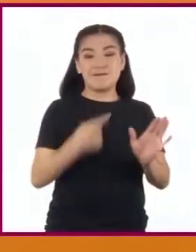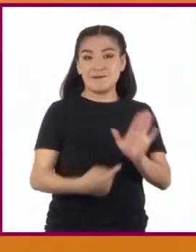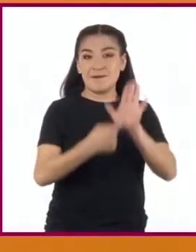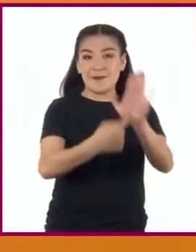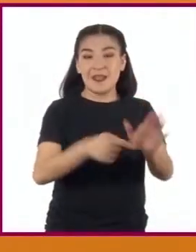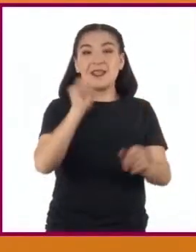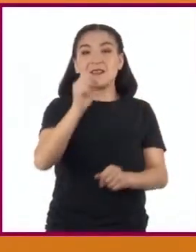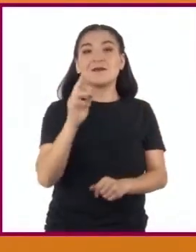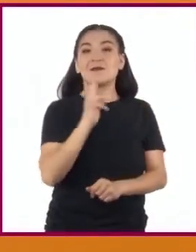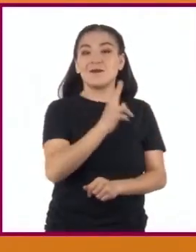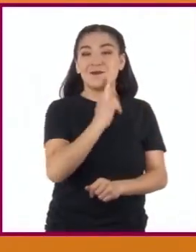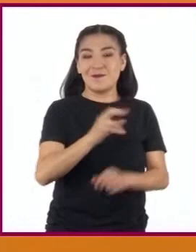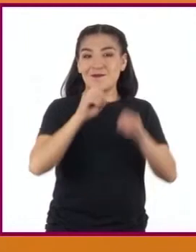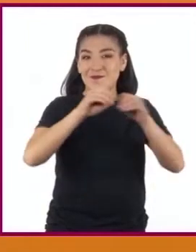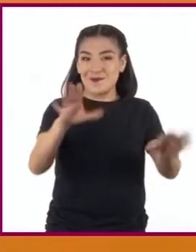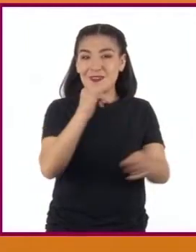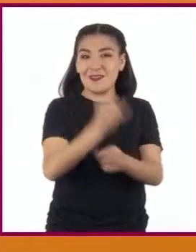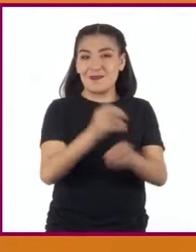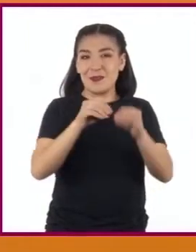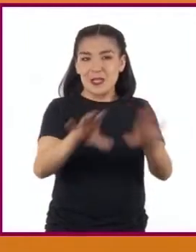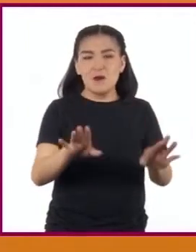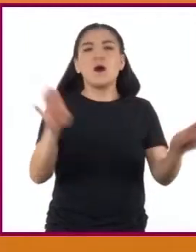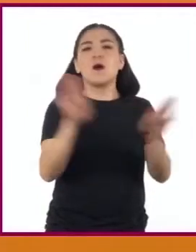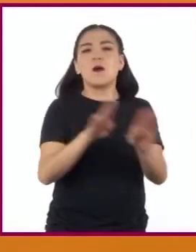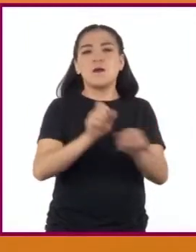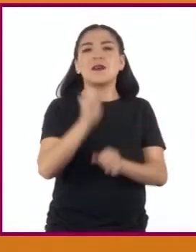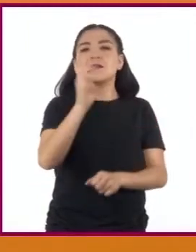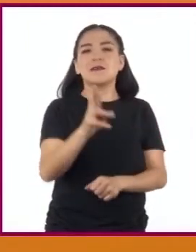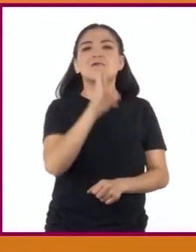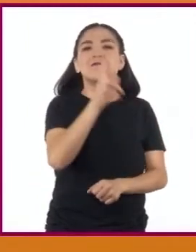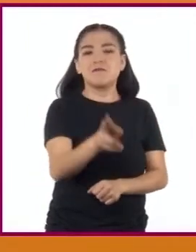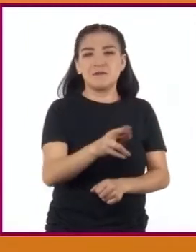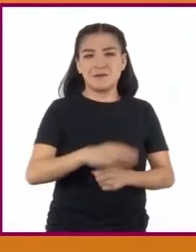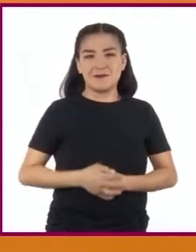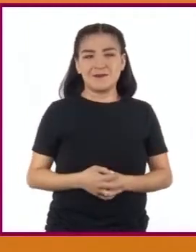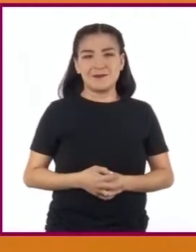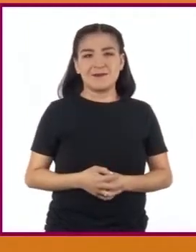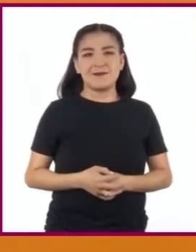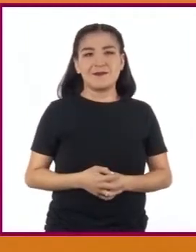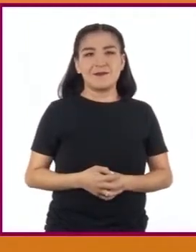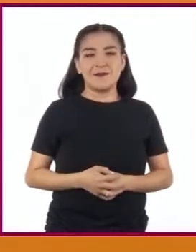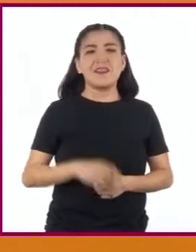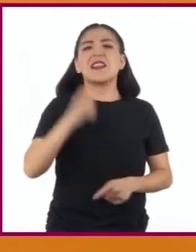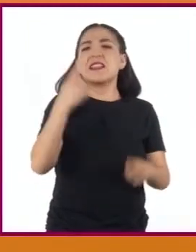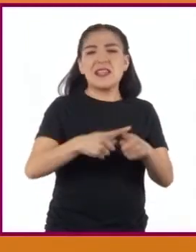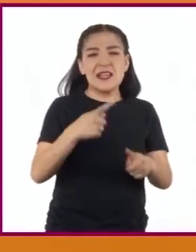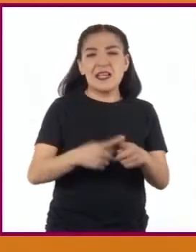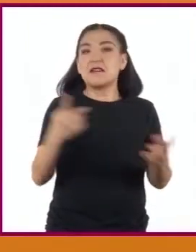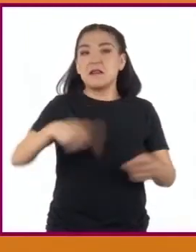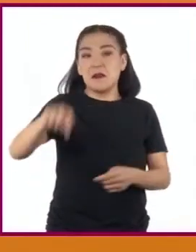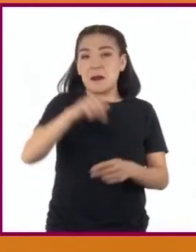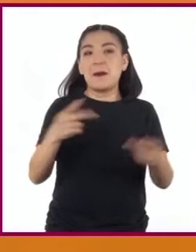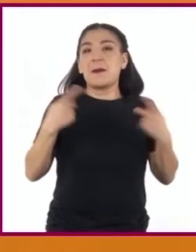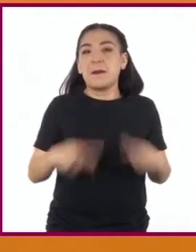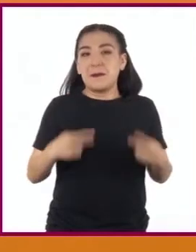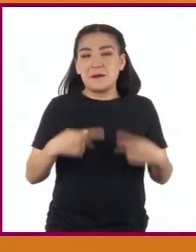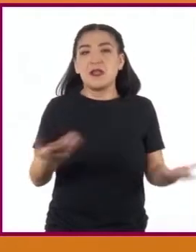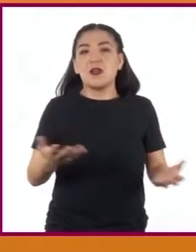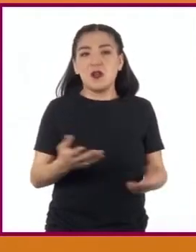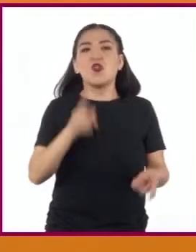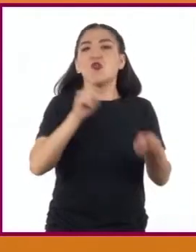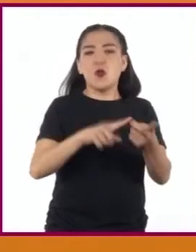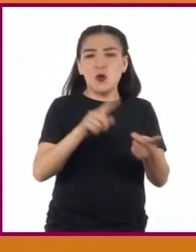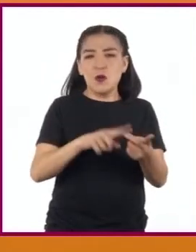una nota informativa responde a las preguntas ¿qué?, ¿quién o quiénes?,